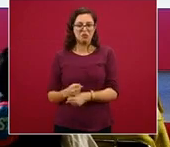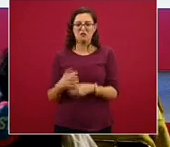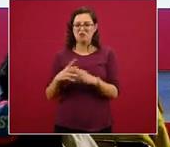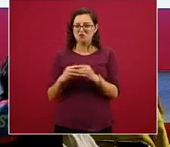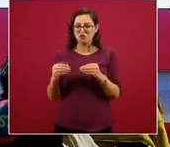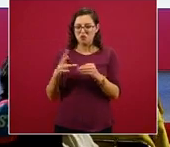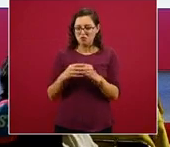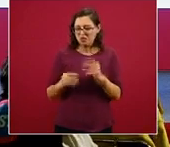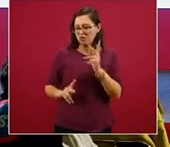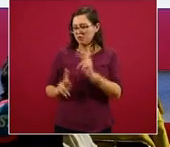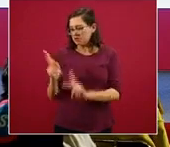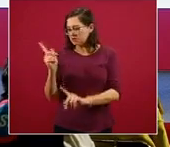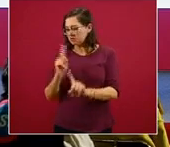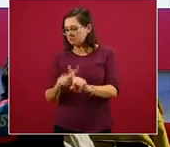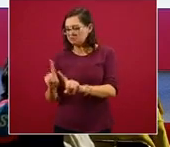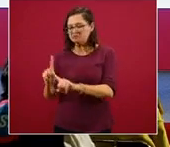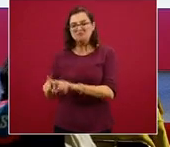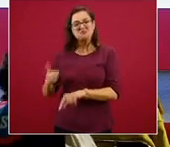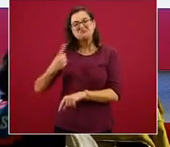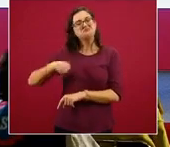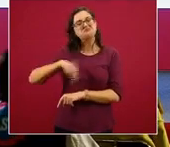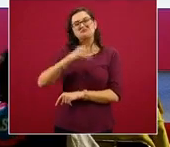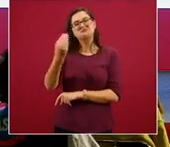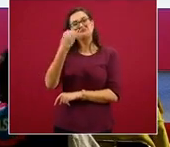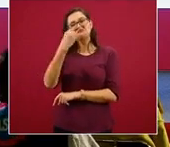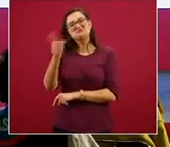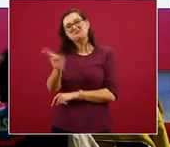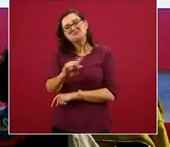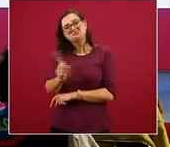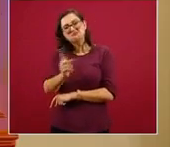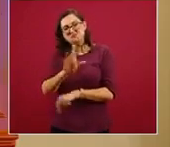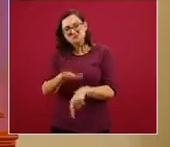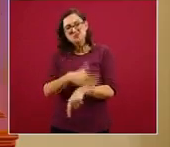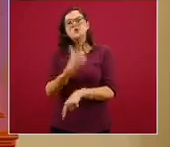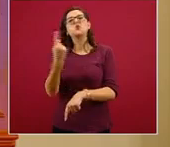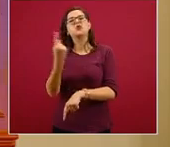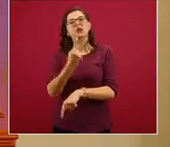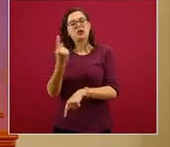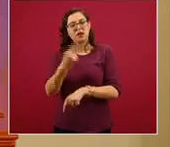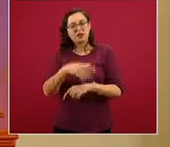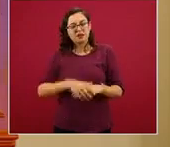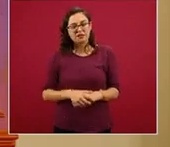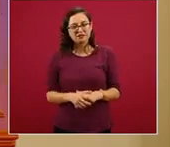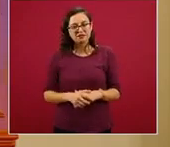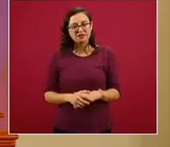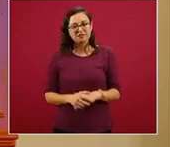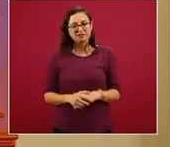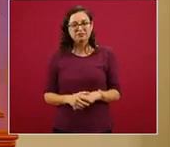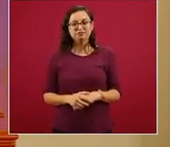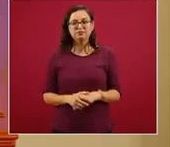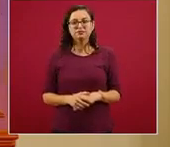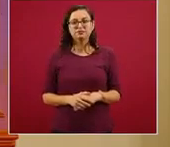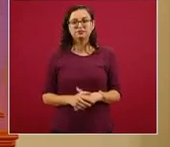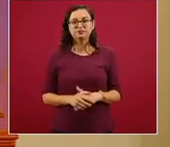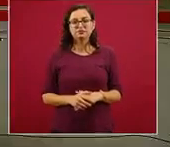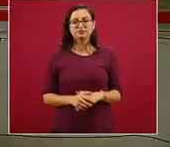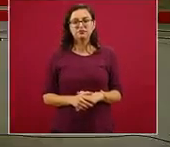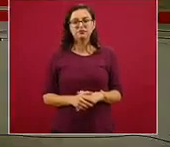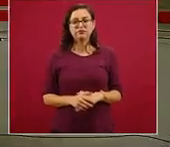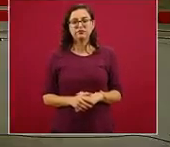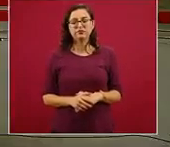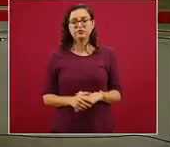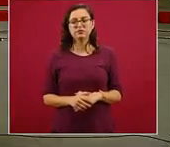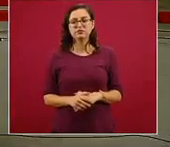hortalizas, ¿por qué no consumimos frutas y verduras, entre otros alimentos saludables? Adelante.